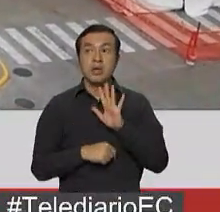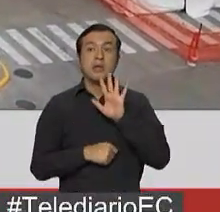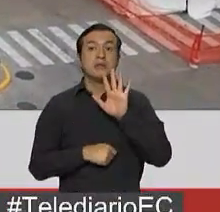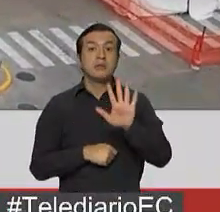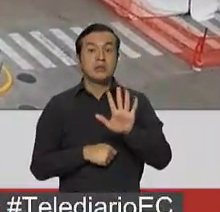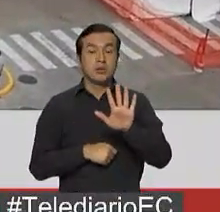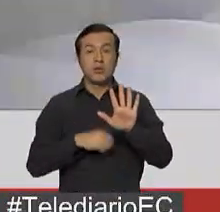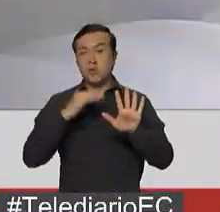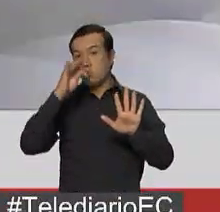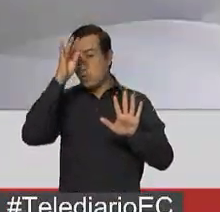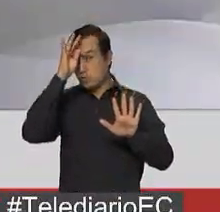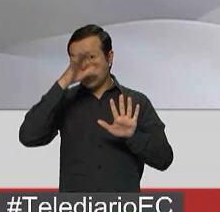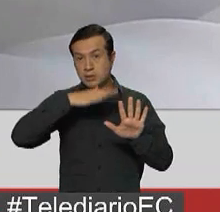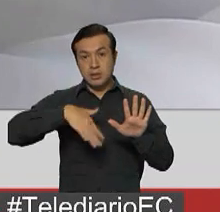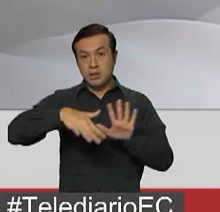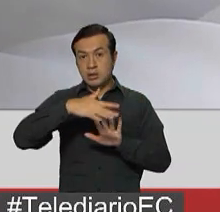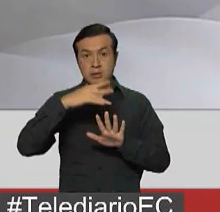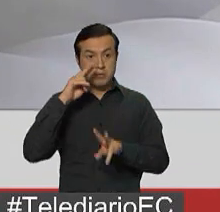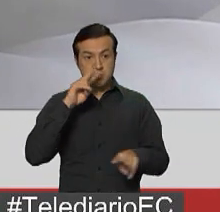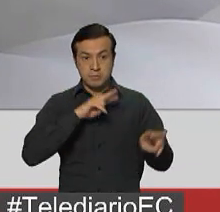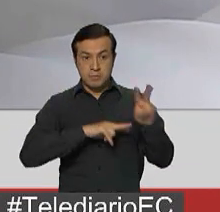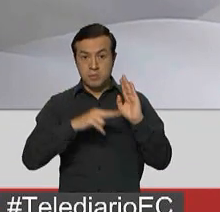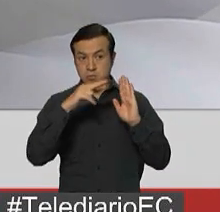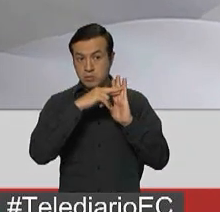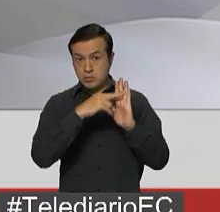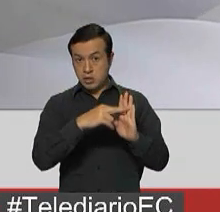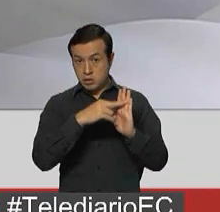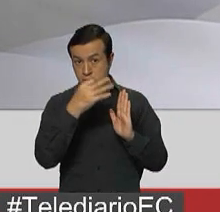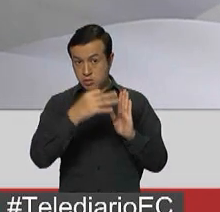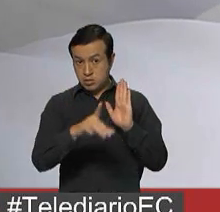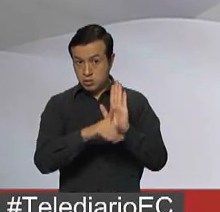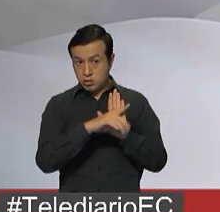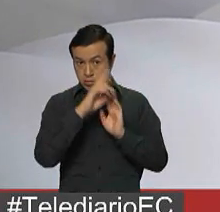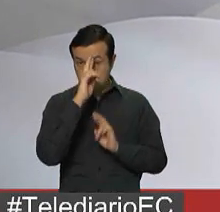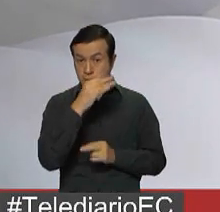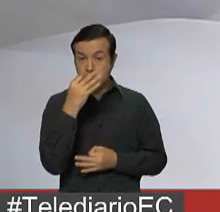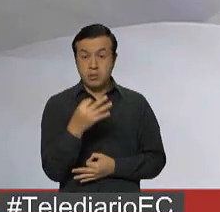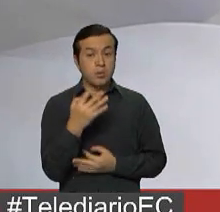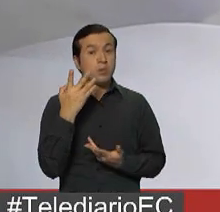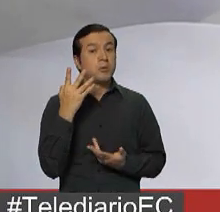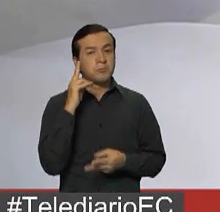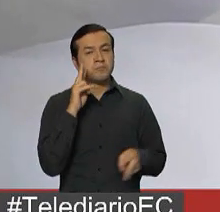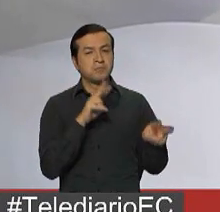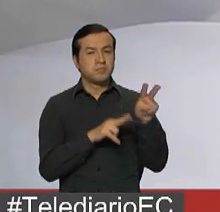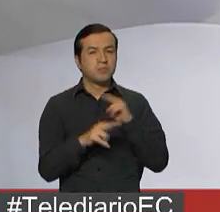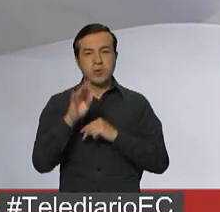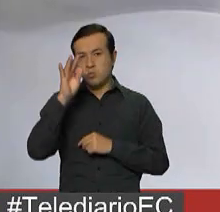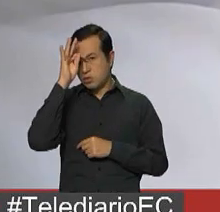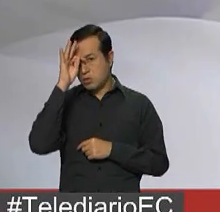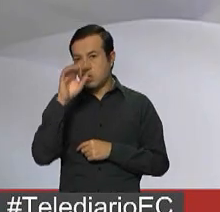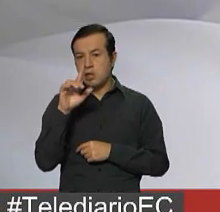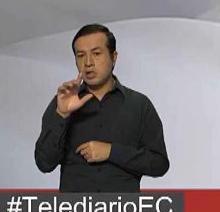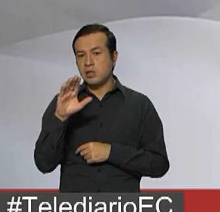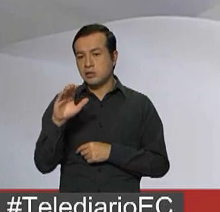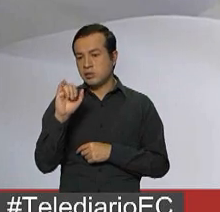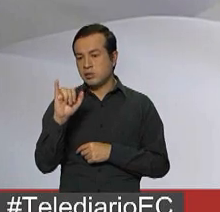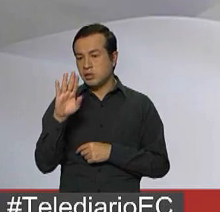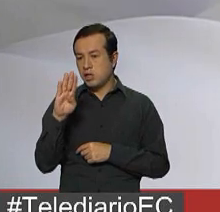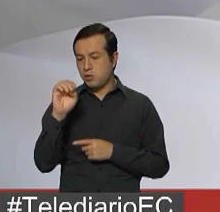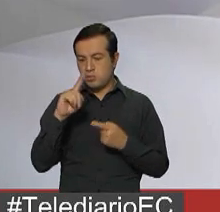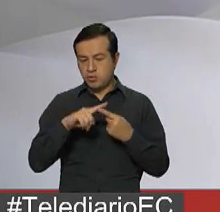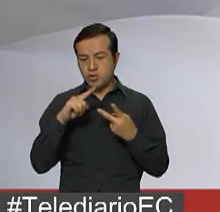paliar la crisis sanitaria cumplen con lo dispuesto en la ley en los hospitales de los ceibos y guasmo sur de guayaquil